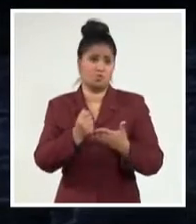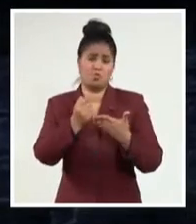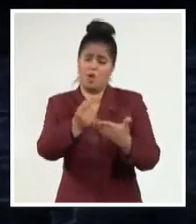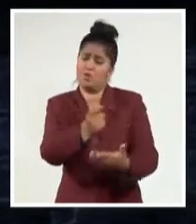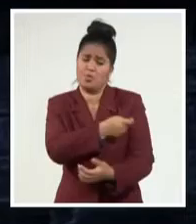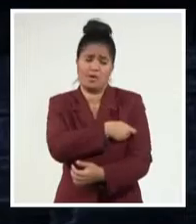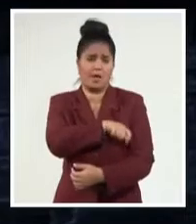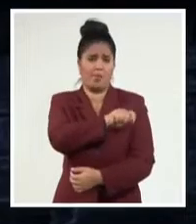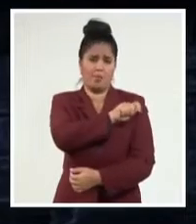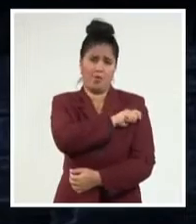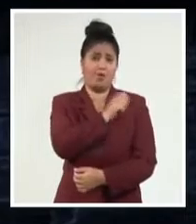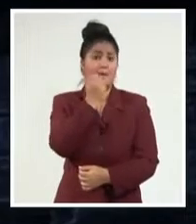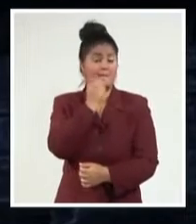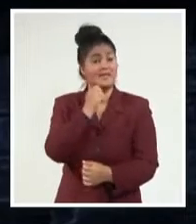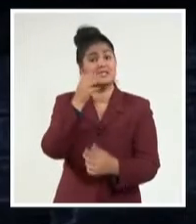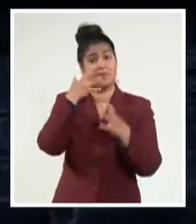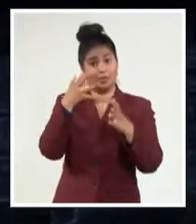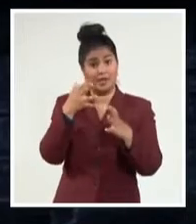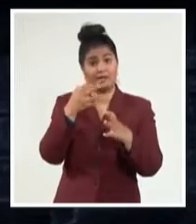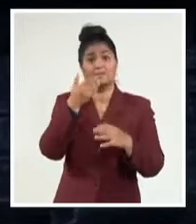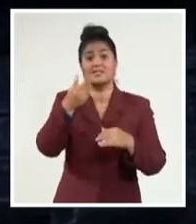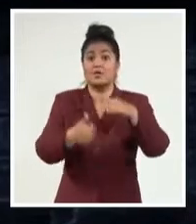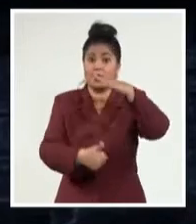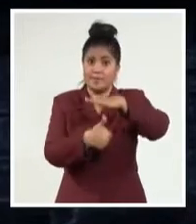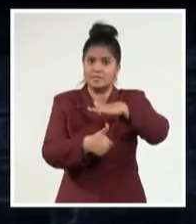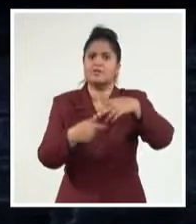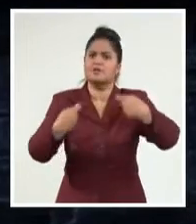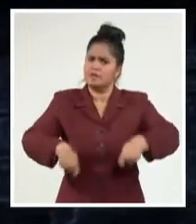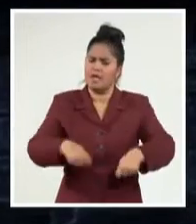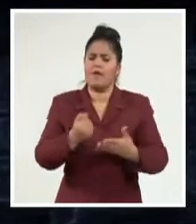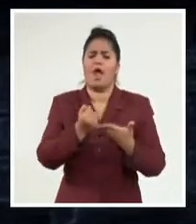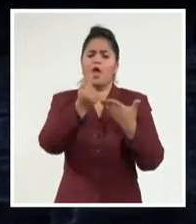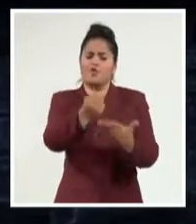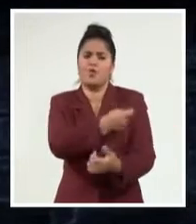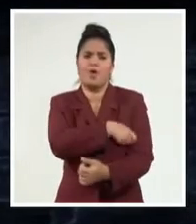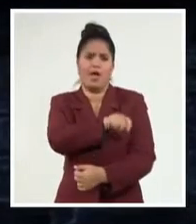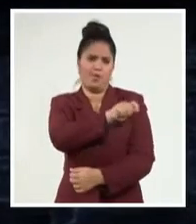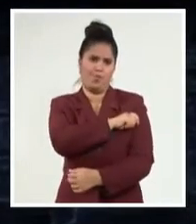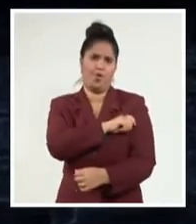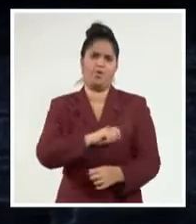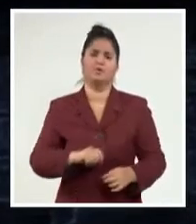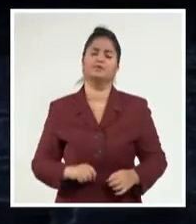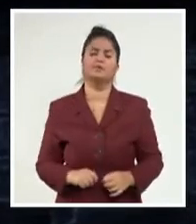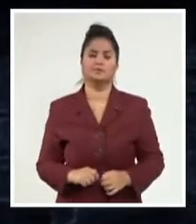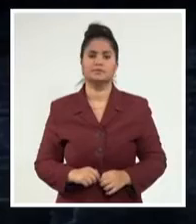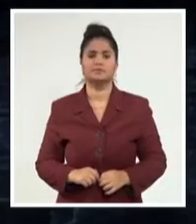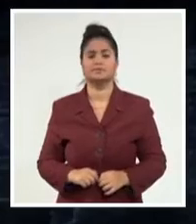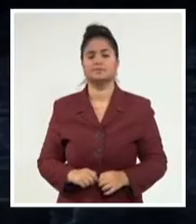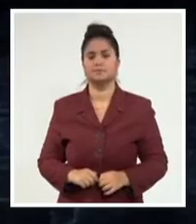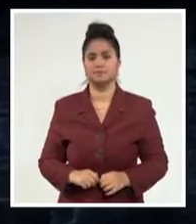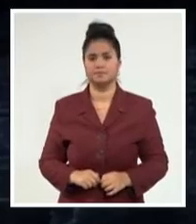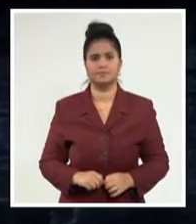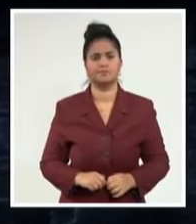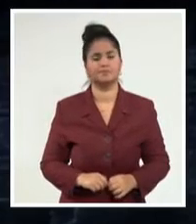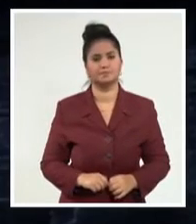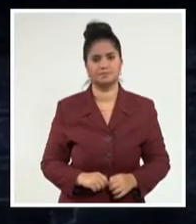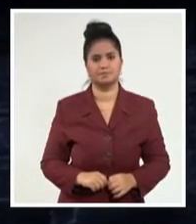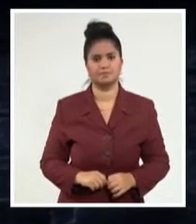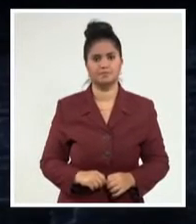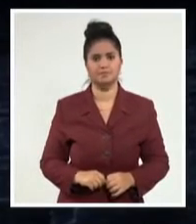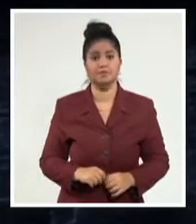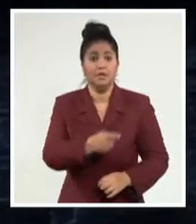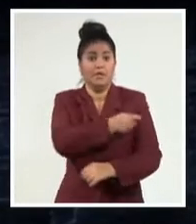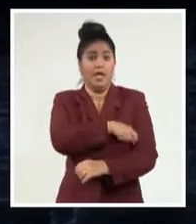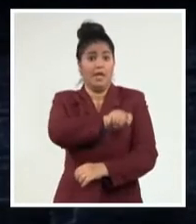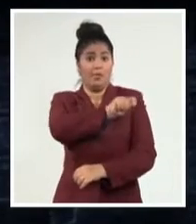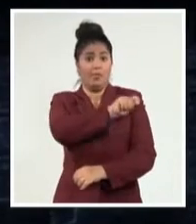y esas las fichas que mover. Él que llega desde la acera de enfrente, desde allí, desde los que protestaban contra la élite política y ahora